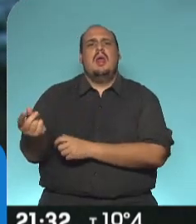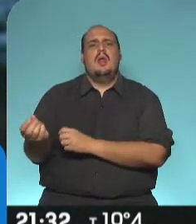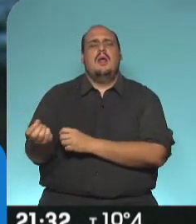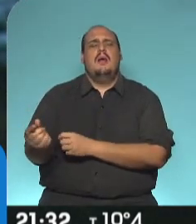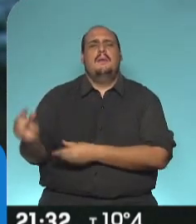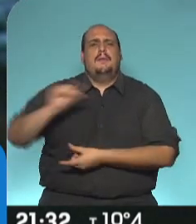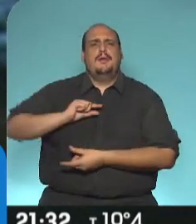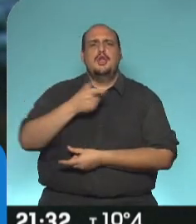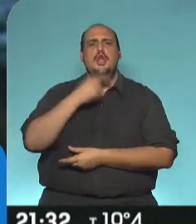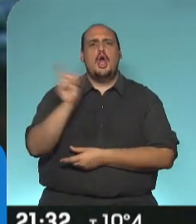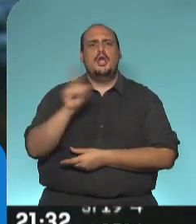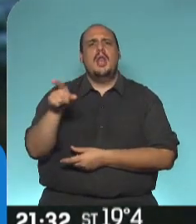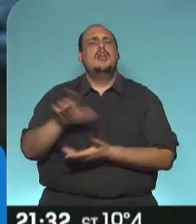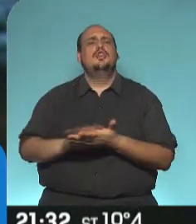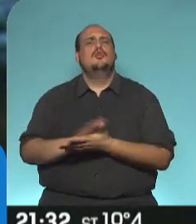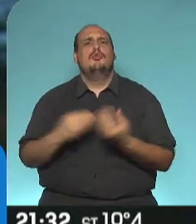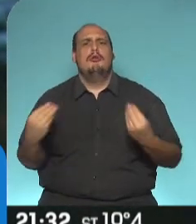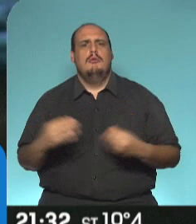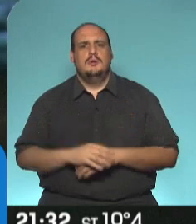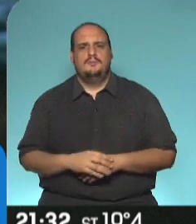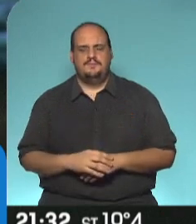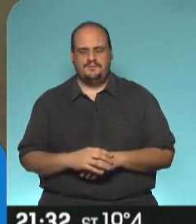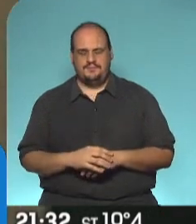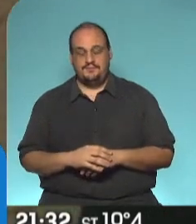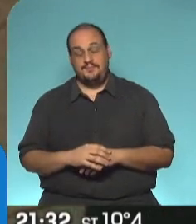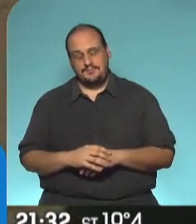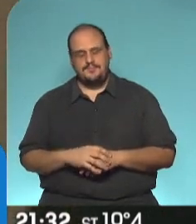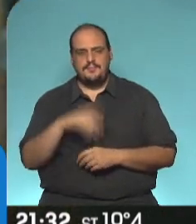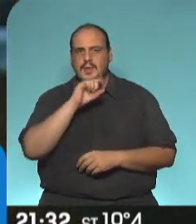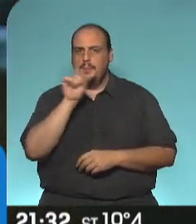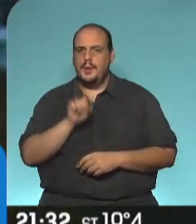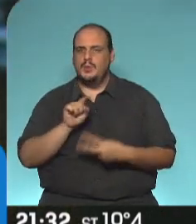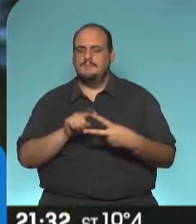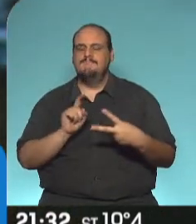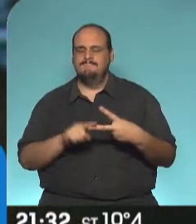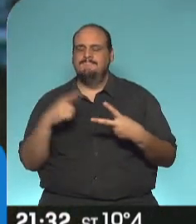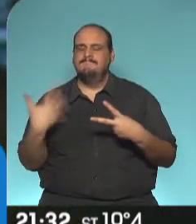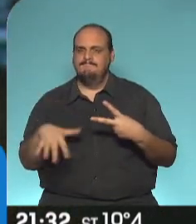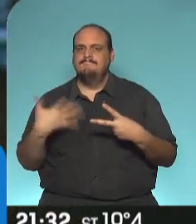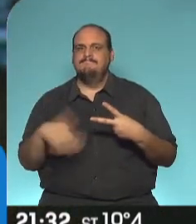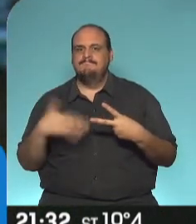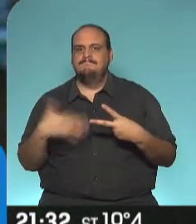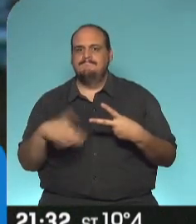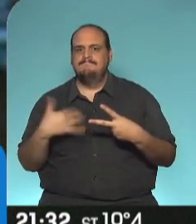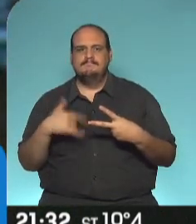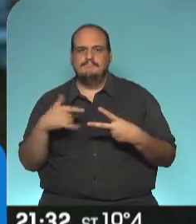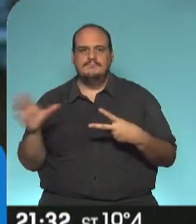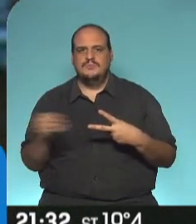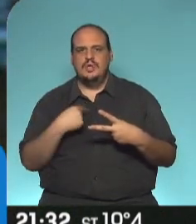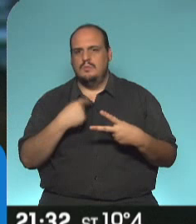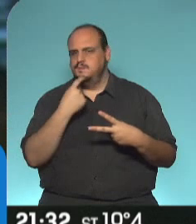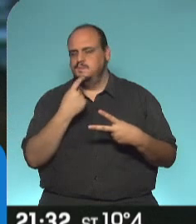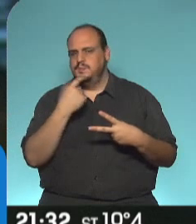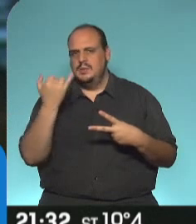se le puede encontrar a esa problemática bueno son dos son dos preguntas que evidentemente están están absolutamente instaladas y que nos hacen